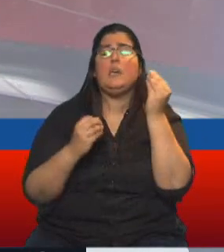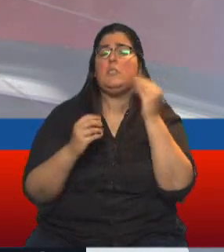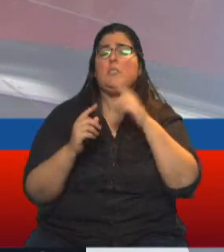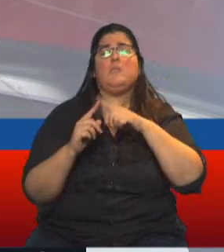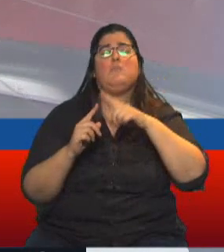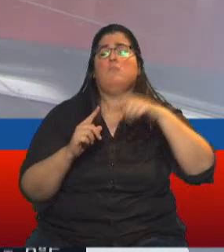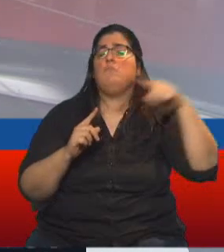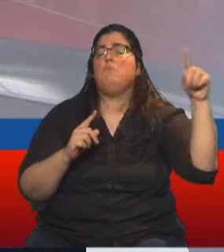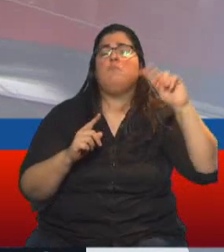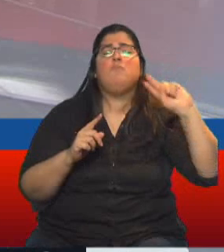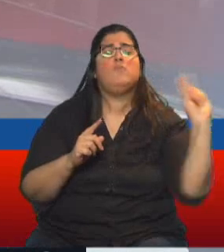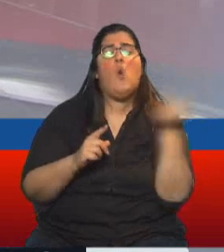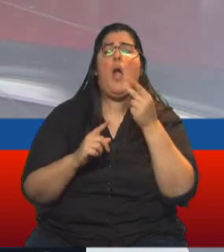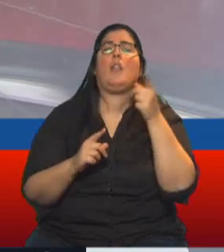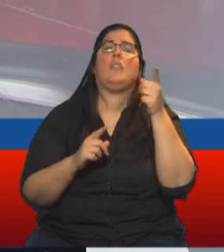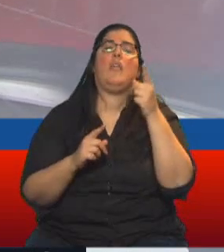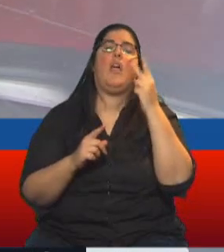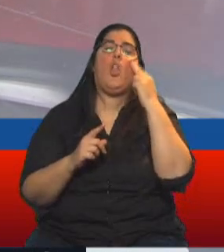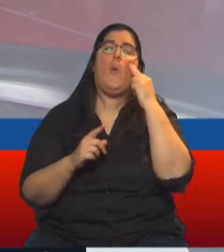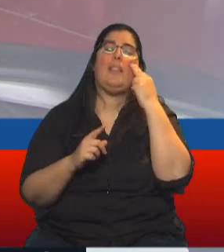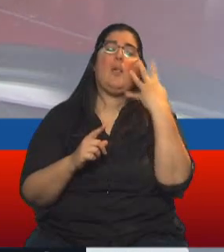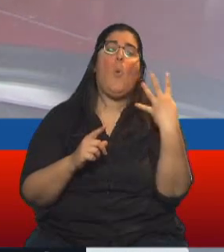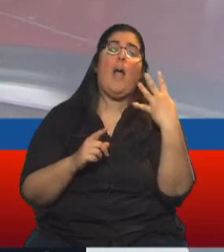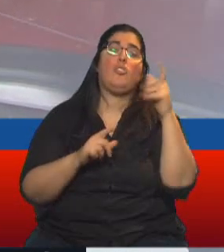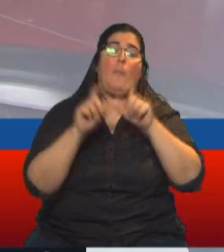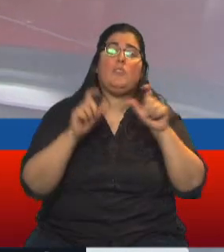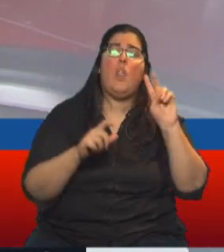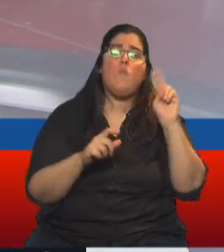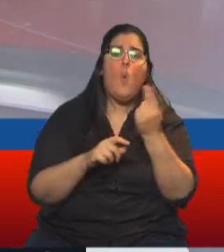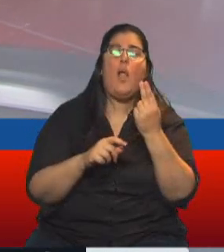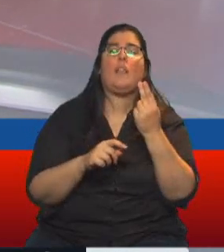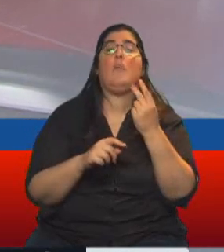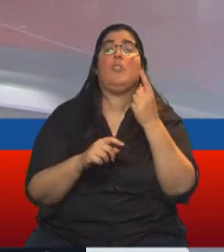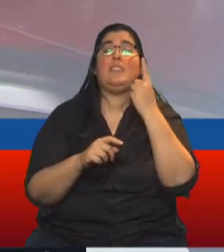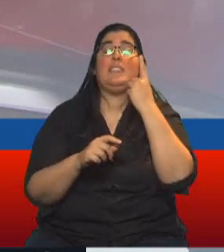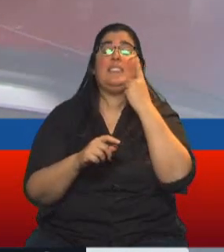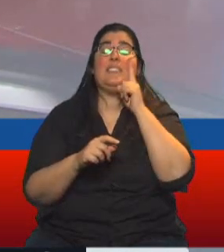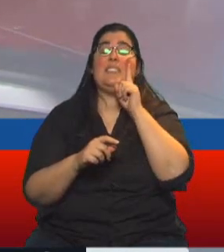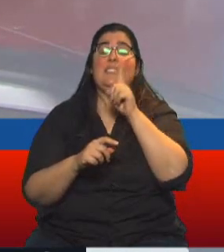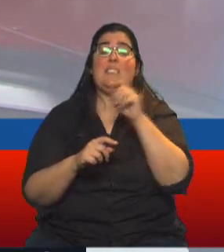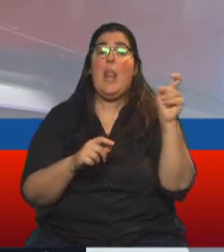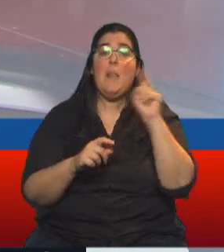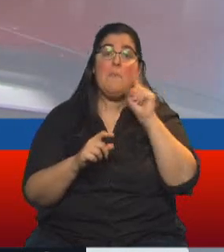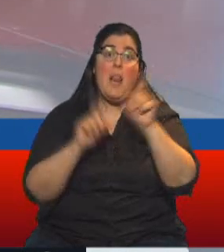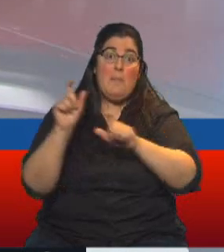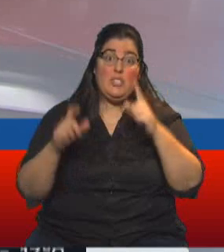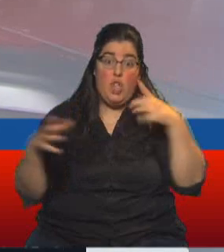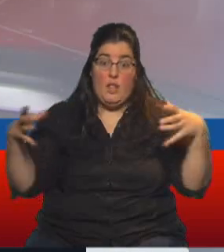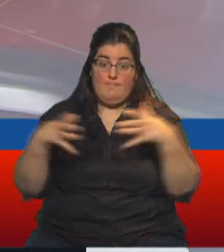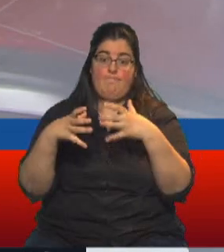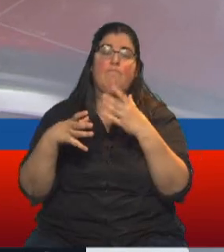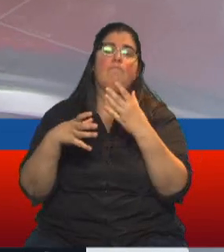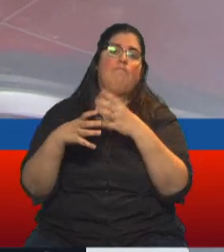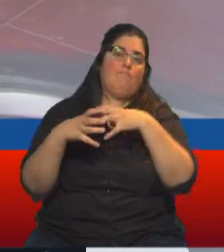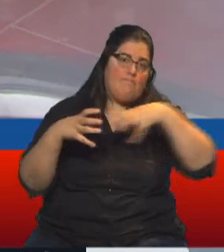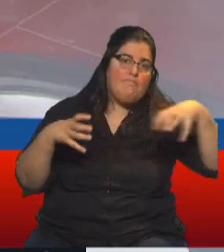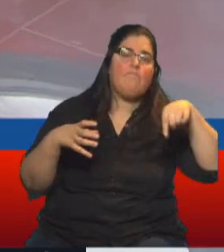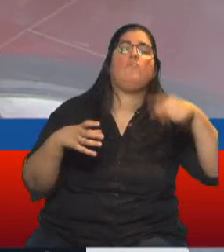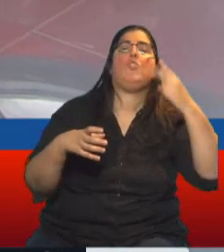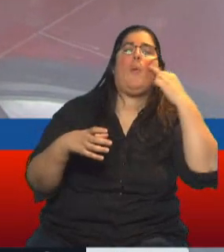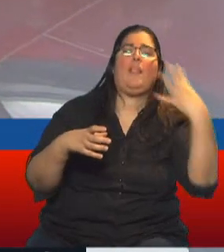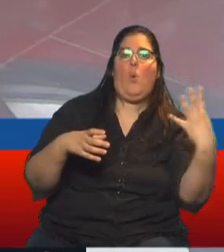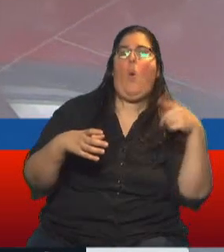mortalidad, 594 muertes por cada, en este caso, 100.000 habitantes. Vamos a la siguiente, el tema vacunas. A